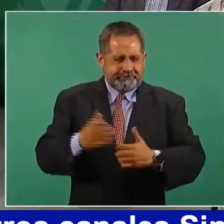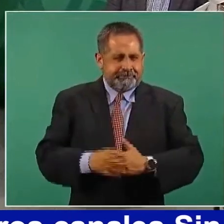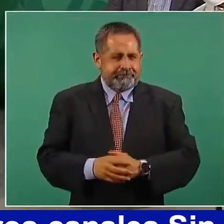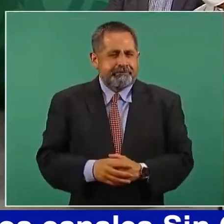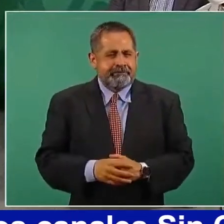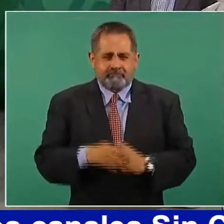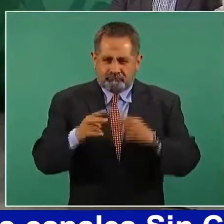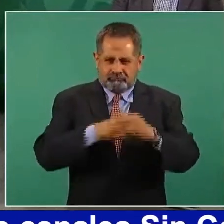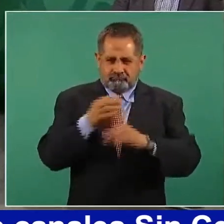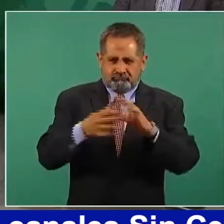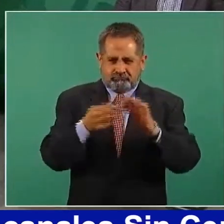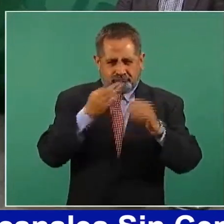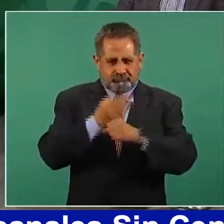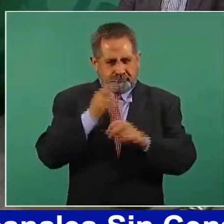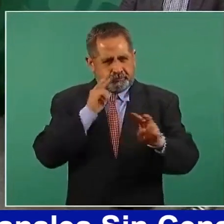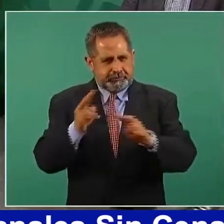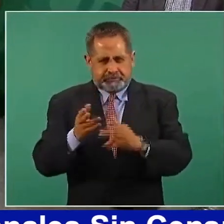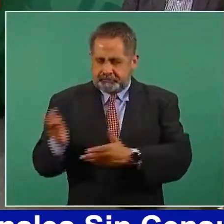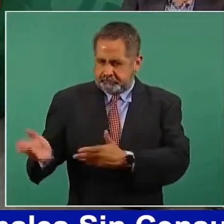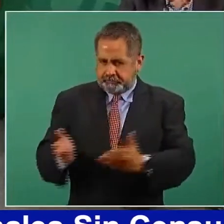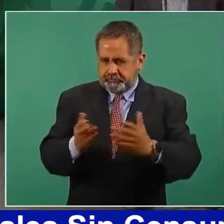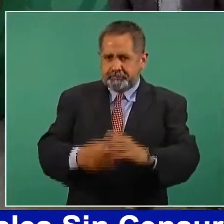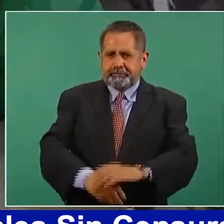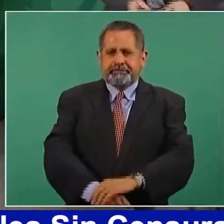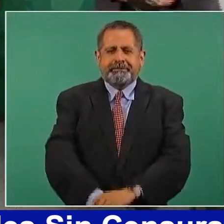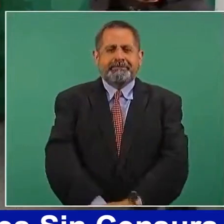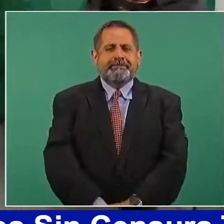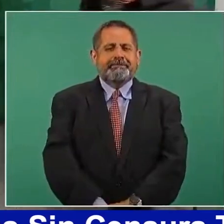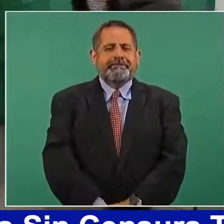asunto que vamos a ver ahora. Adelante, Genaro.